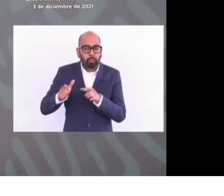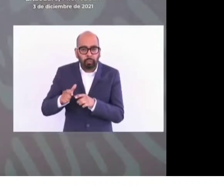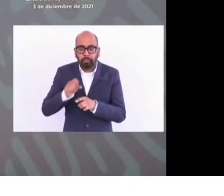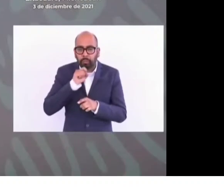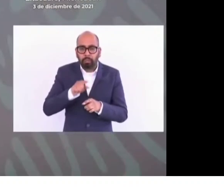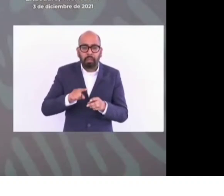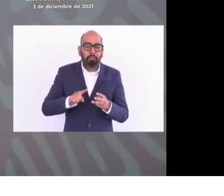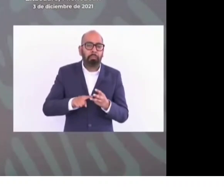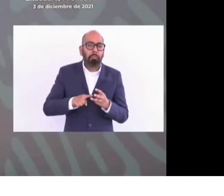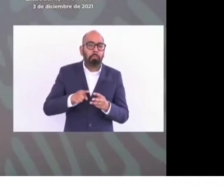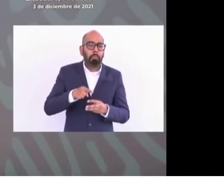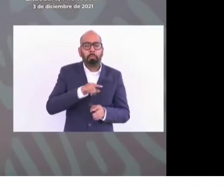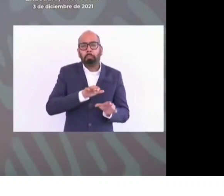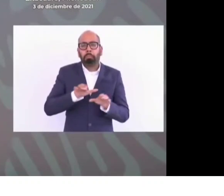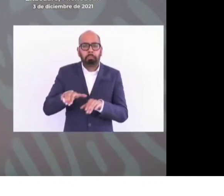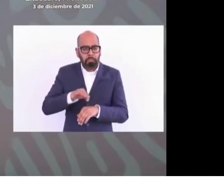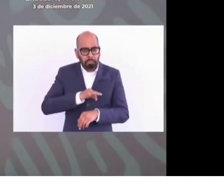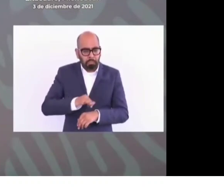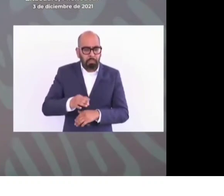en